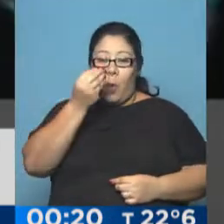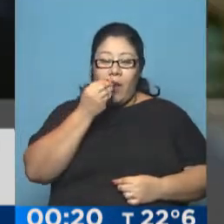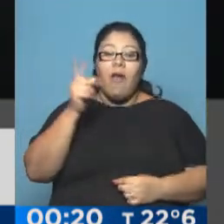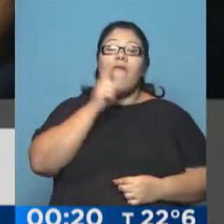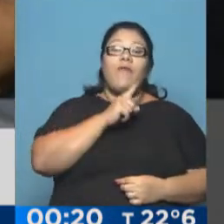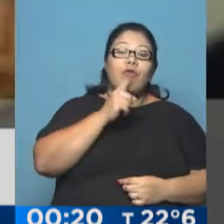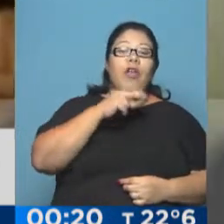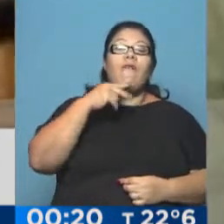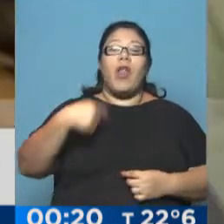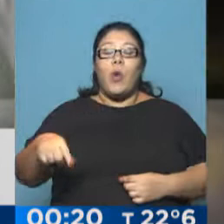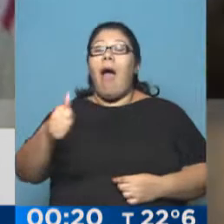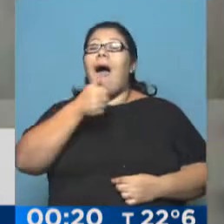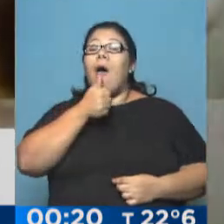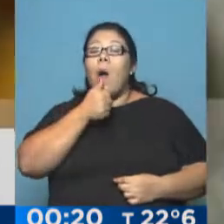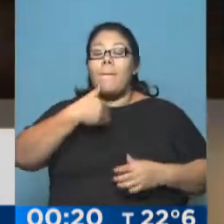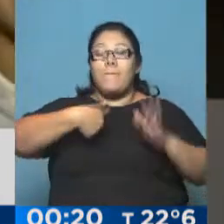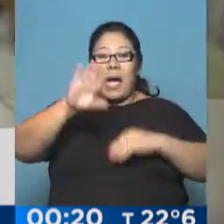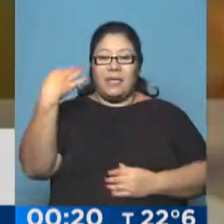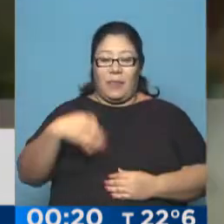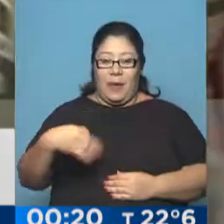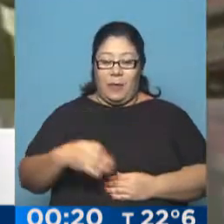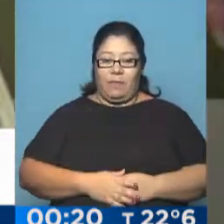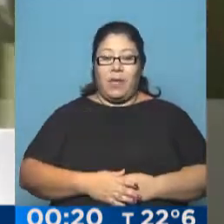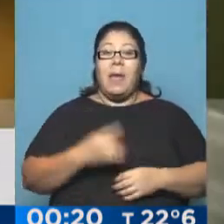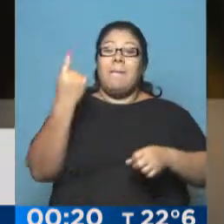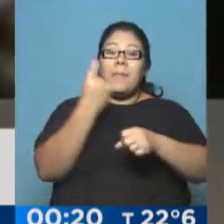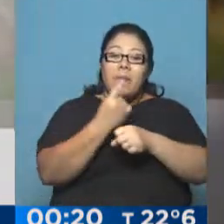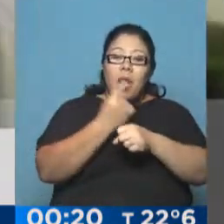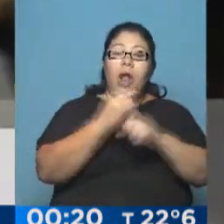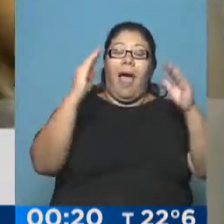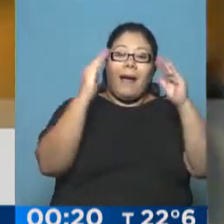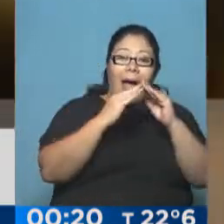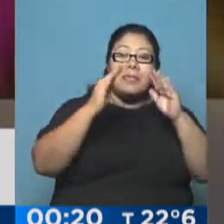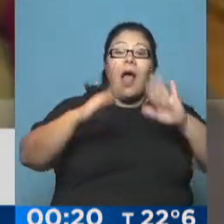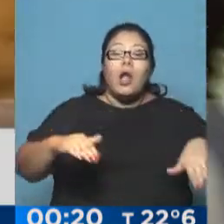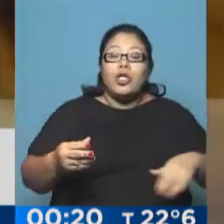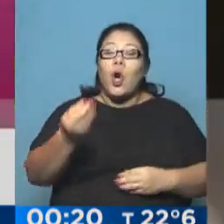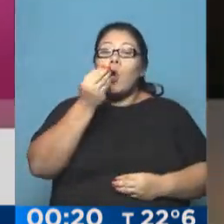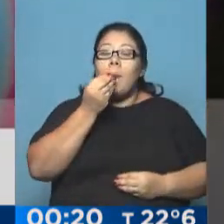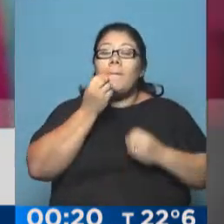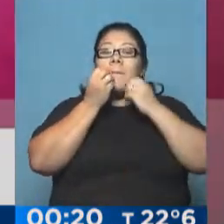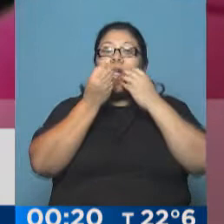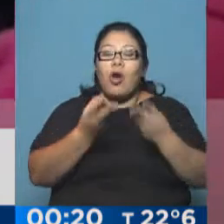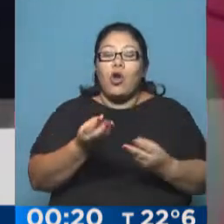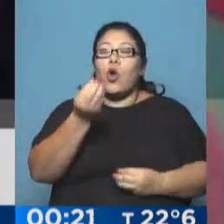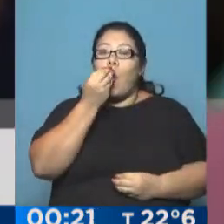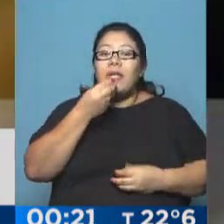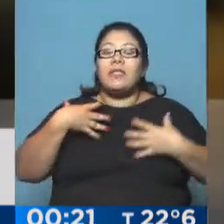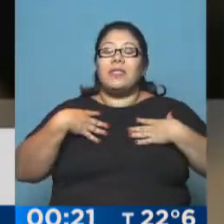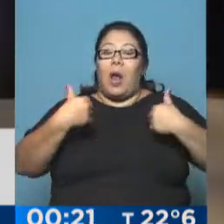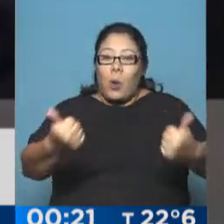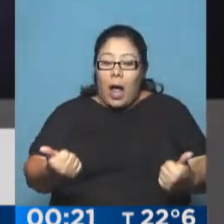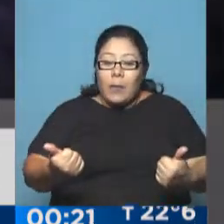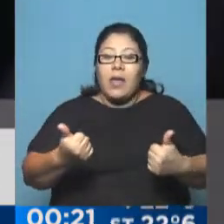agua. Comiencen por casa, traten de comer mejor, traten de hablar con el pediatra, que le tomen la presión